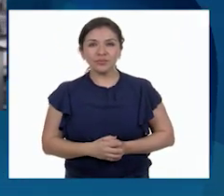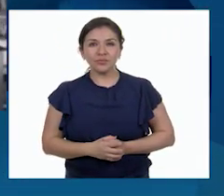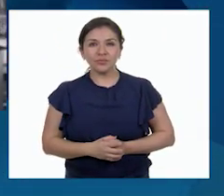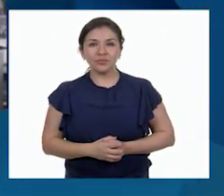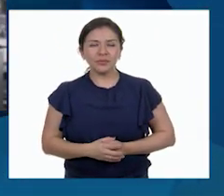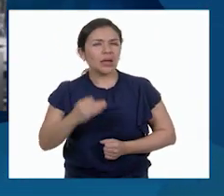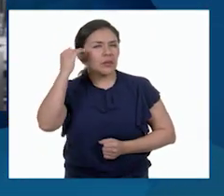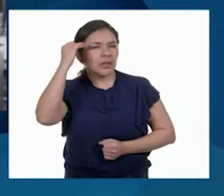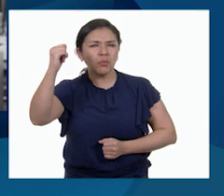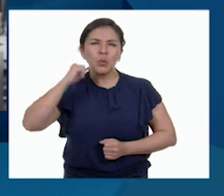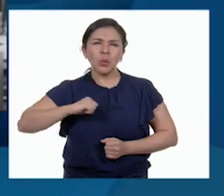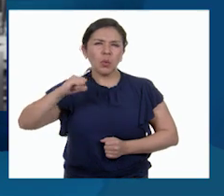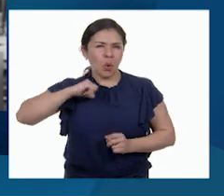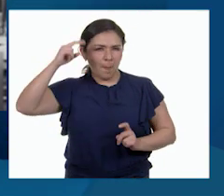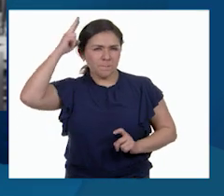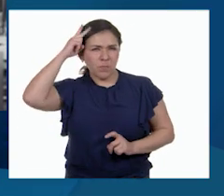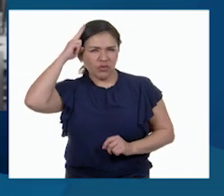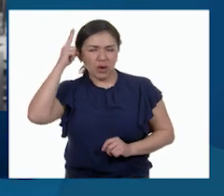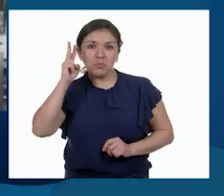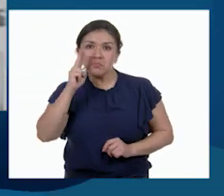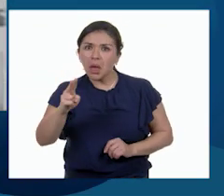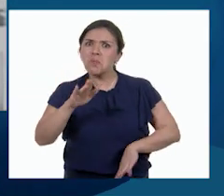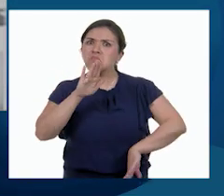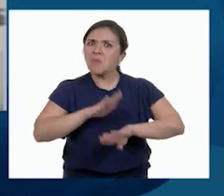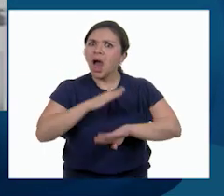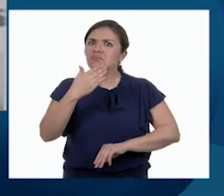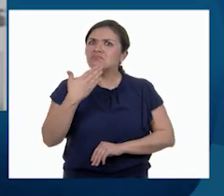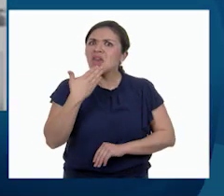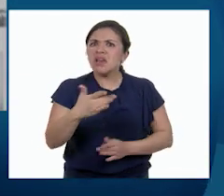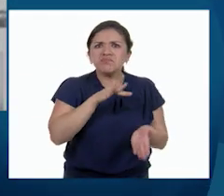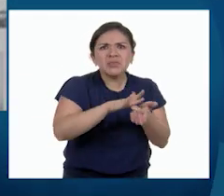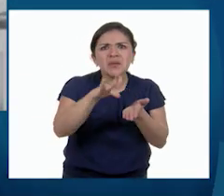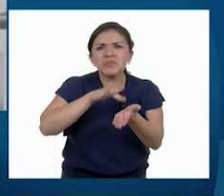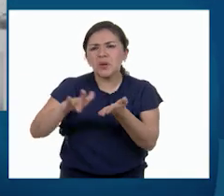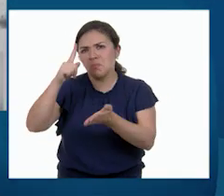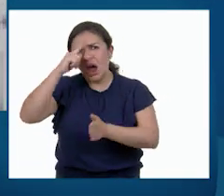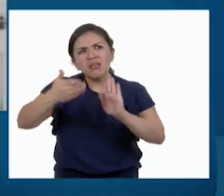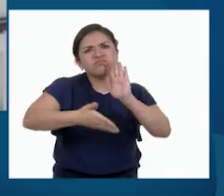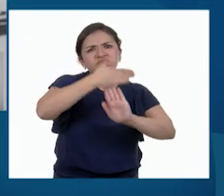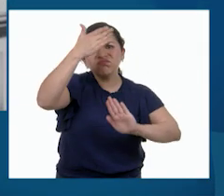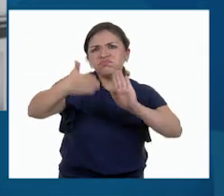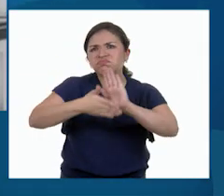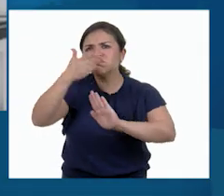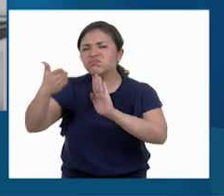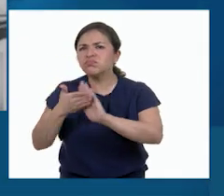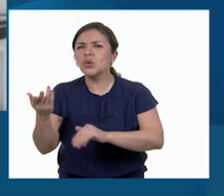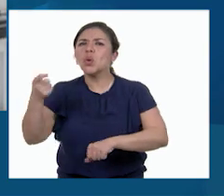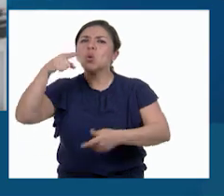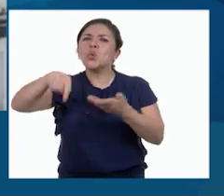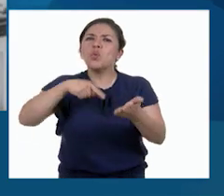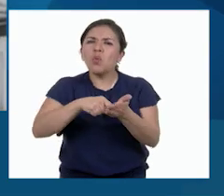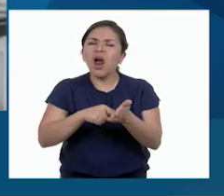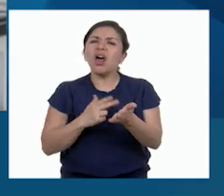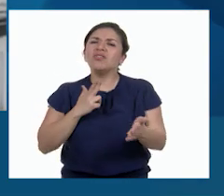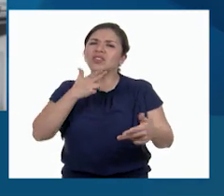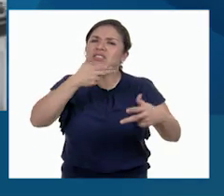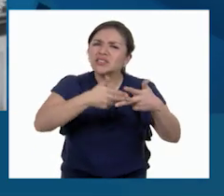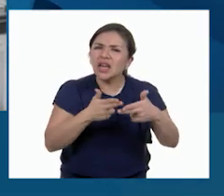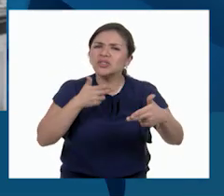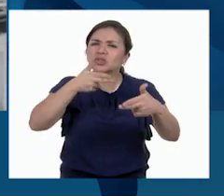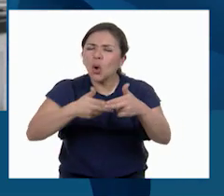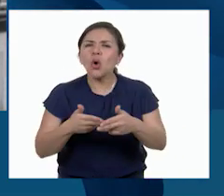Durante el Porfiriato se ven enormemente favorecidos en cuanto a construcciones, las estaciones, aduanas